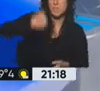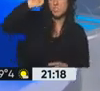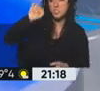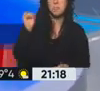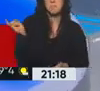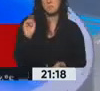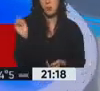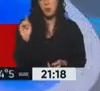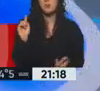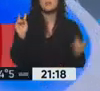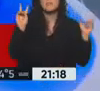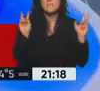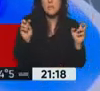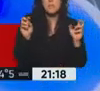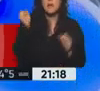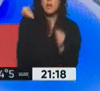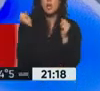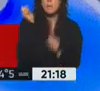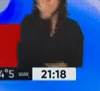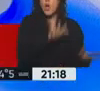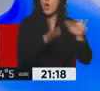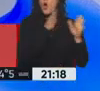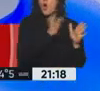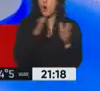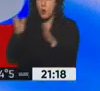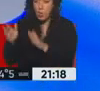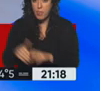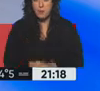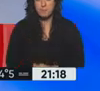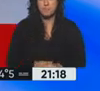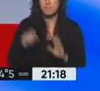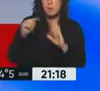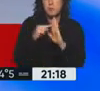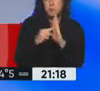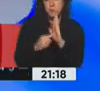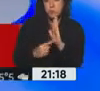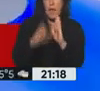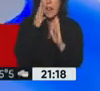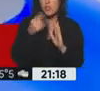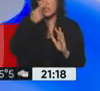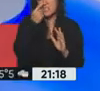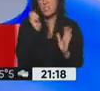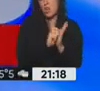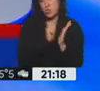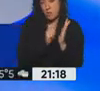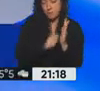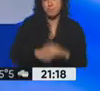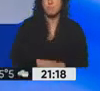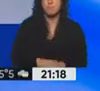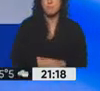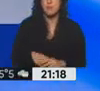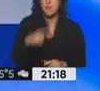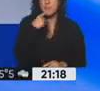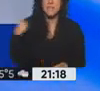pero sí habló de un orden económico. Lucrecia, algunos ítems que anoté que me parecen interesantes. Habló de